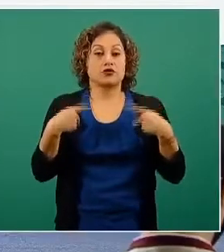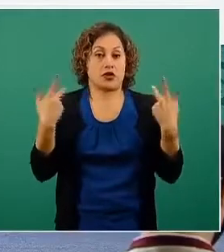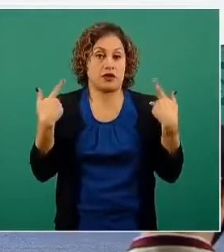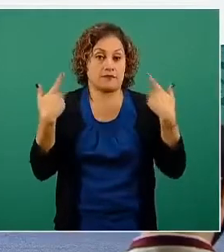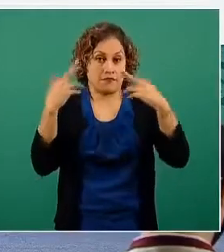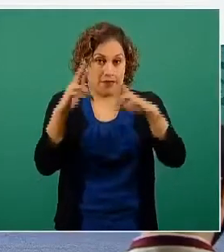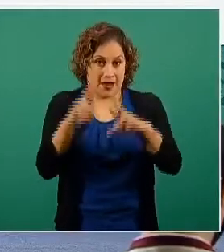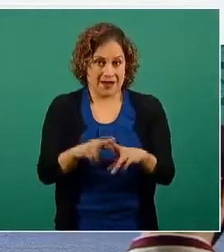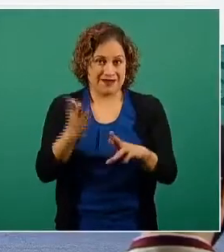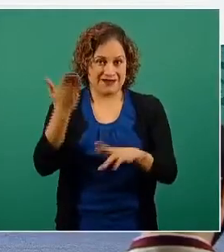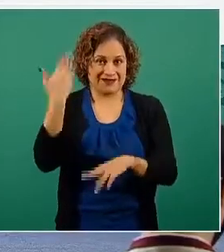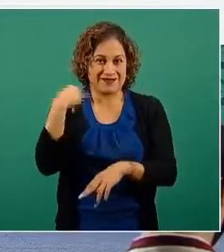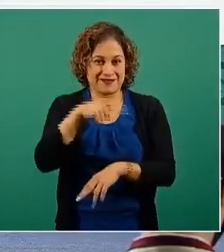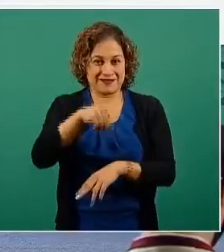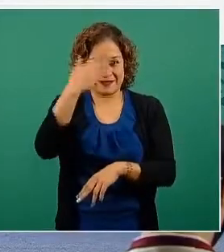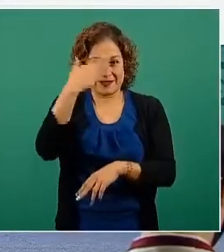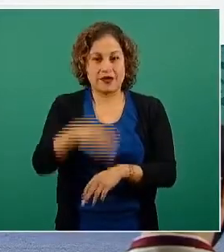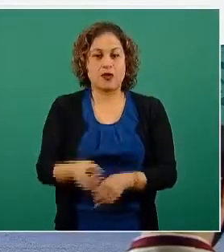ya